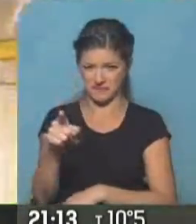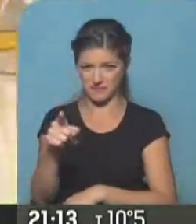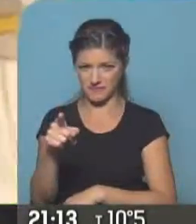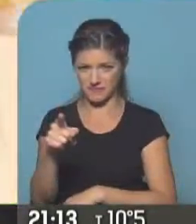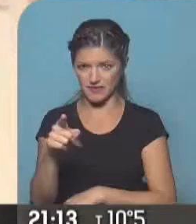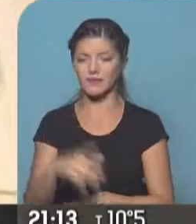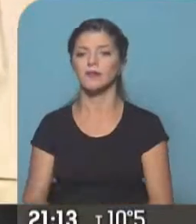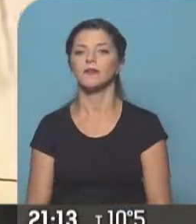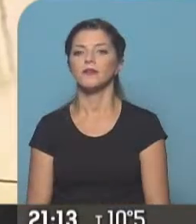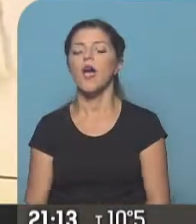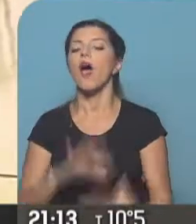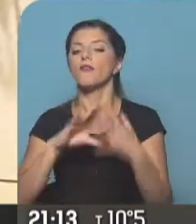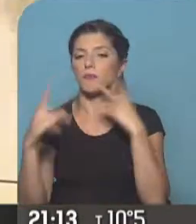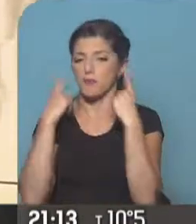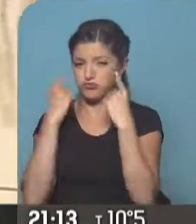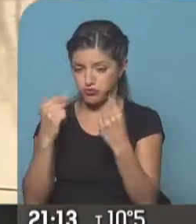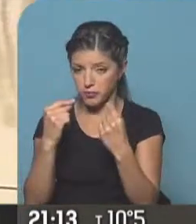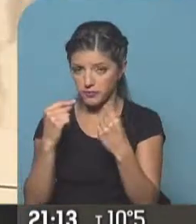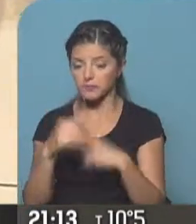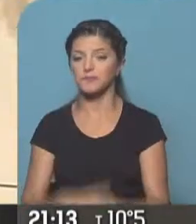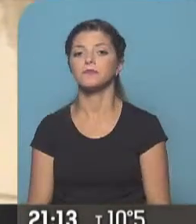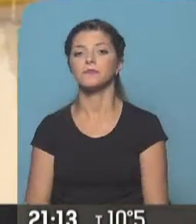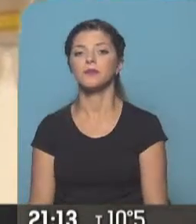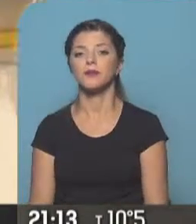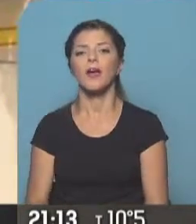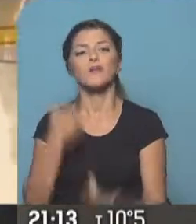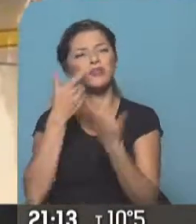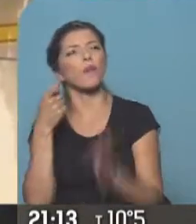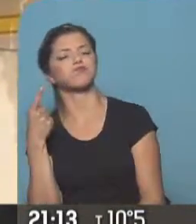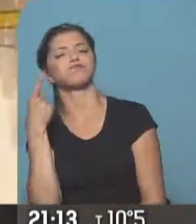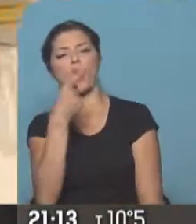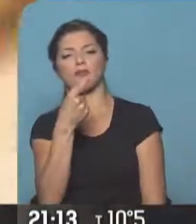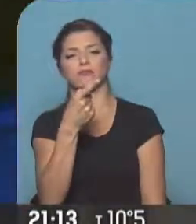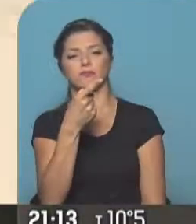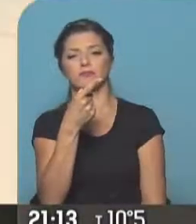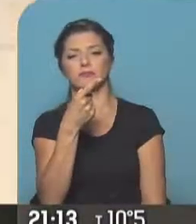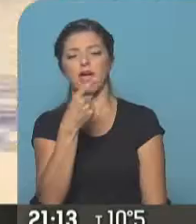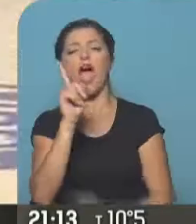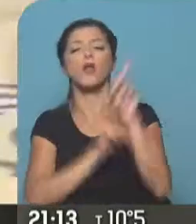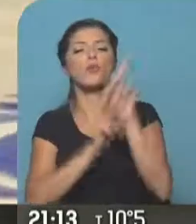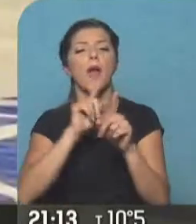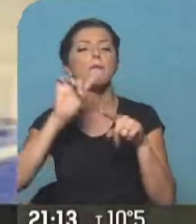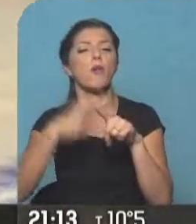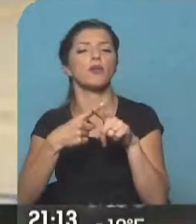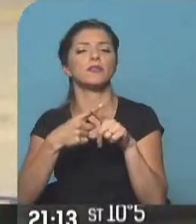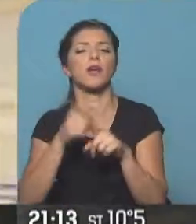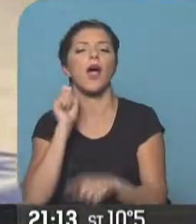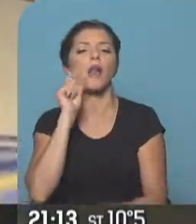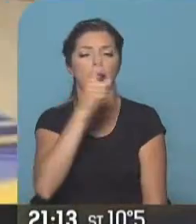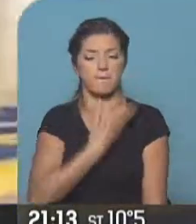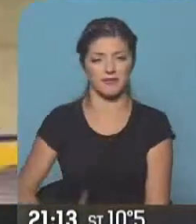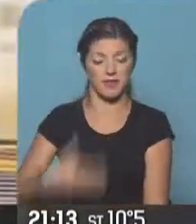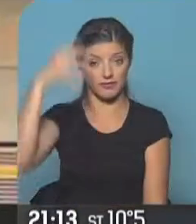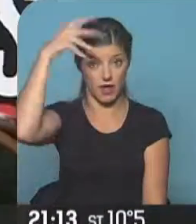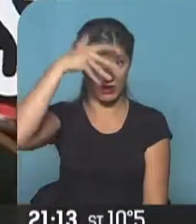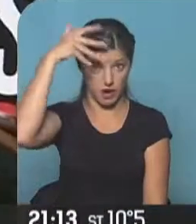puño izquierdo hacia arriba, su disconformidad y su rechazo para con algunas de las políticas de Donald Trump. Quien